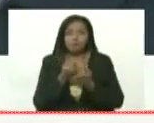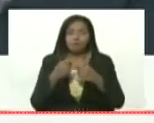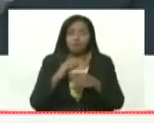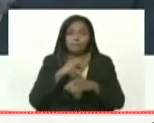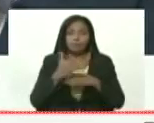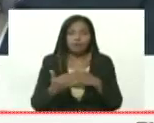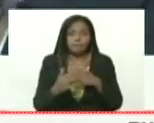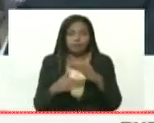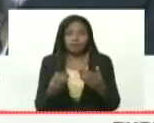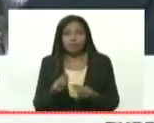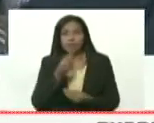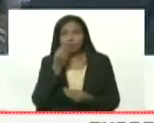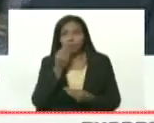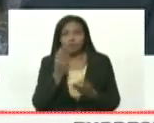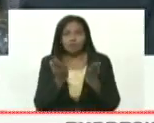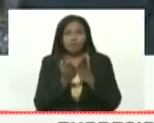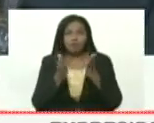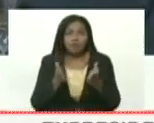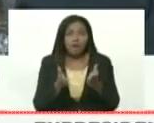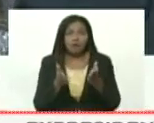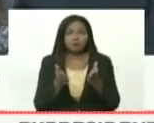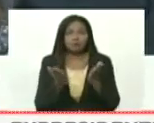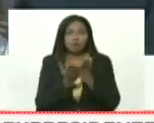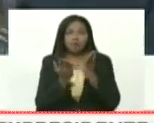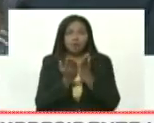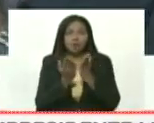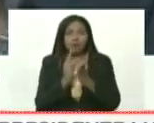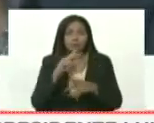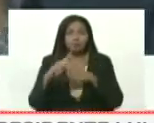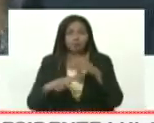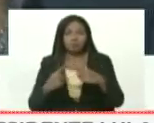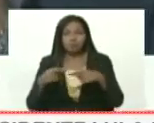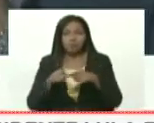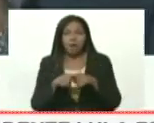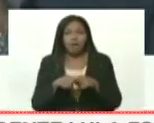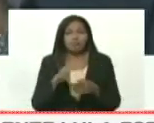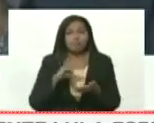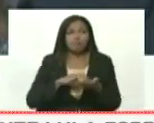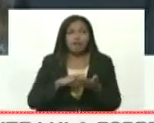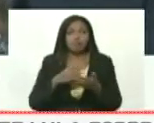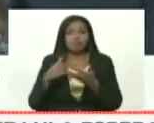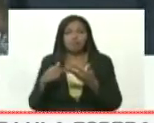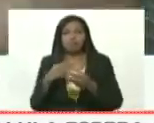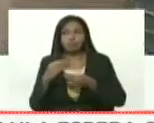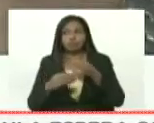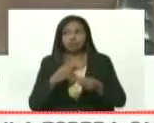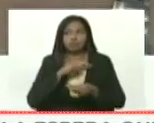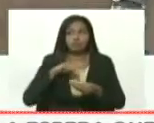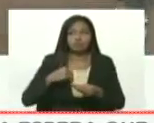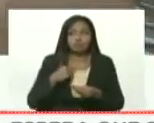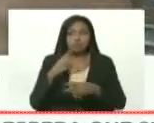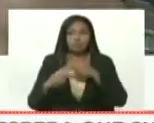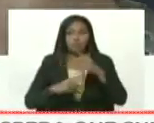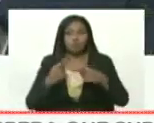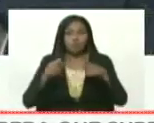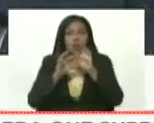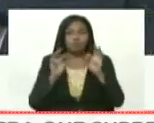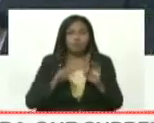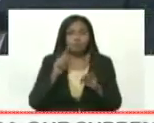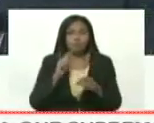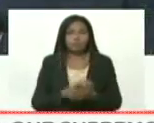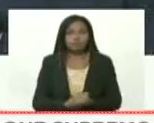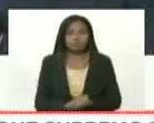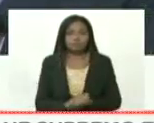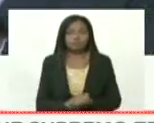programa de alimentación escolar. Es un producto mirandino. Además, las máquinas con que estamos haciendo este producto también son